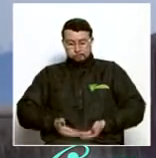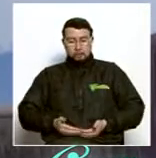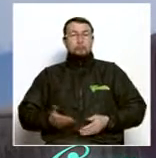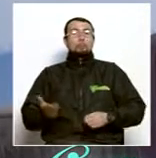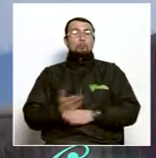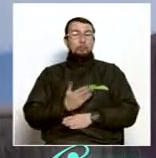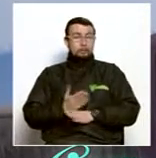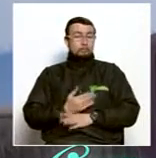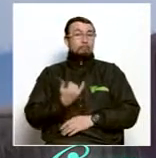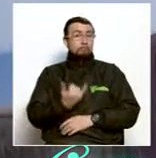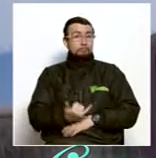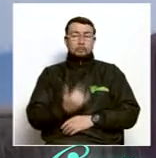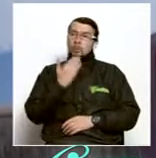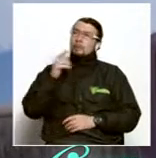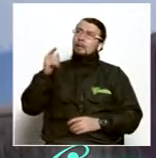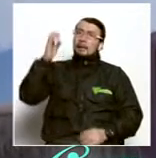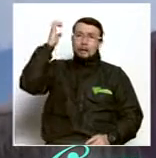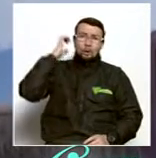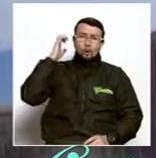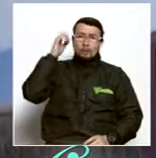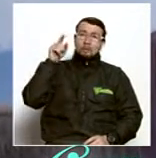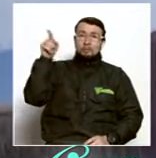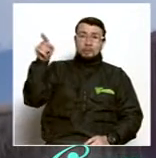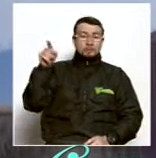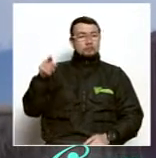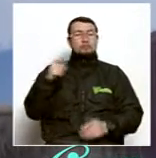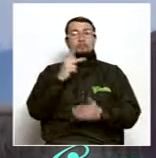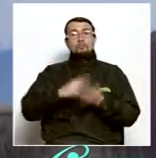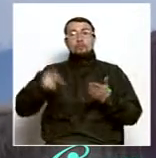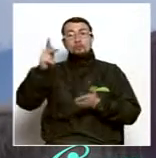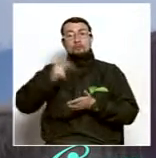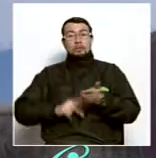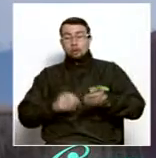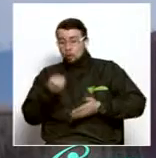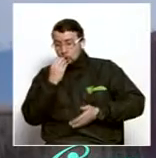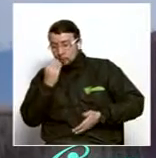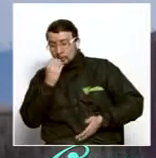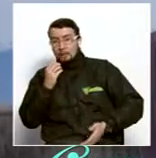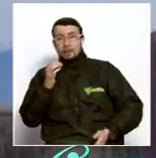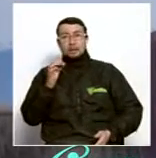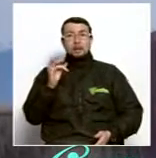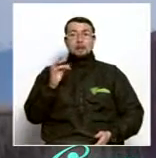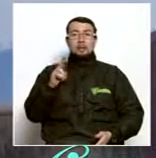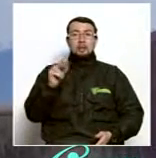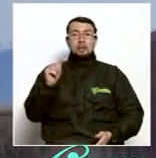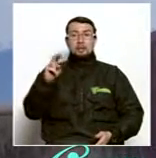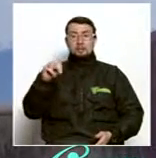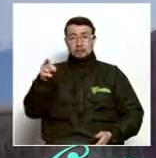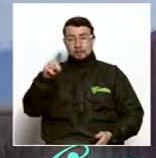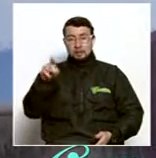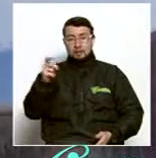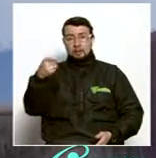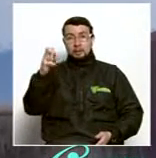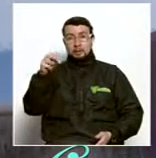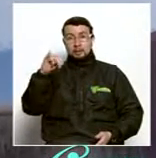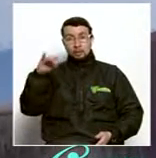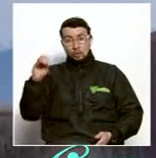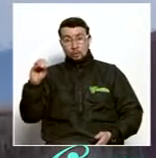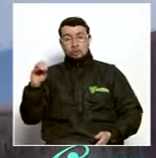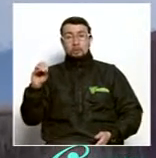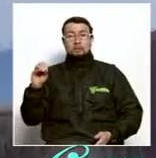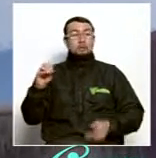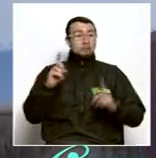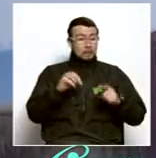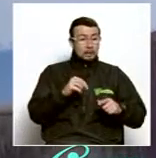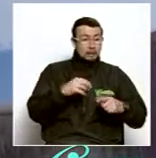Europa, precisamente, se prohibieron ya los transgénicos, no solo para consumo directo humano, sino para consumo animal, en la